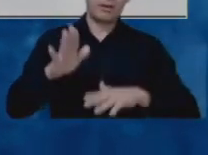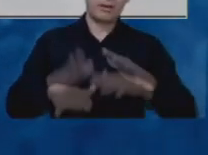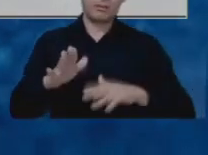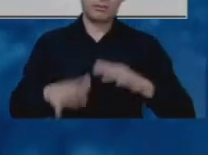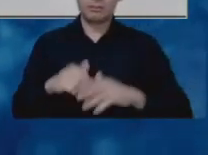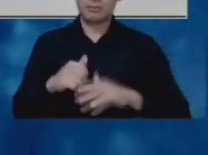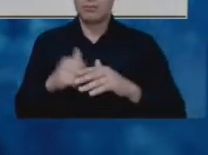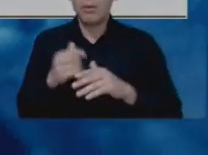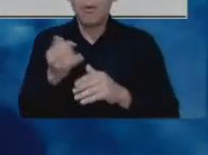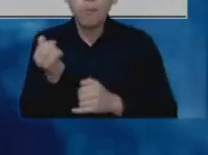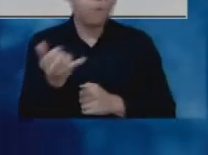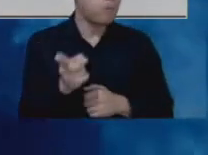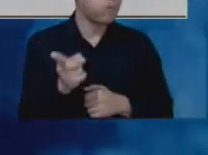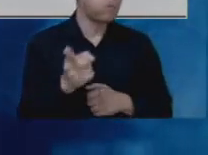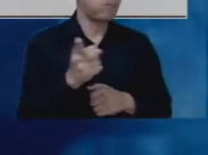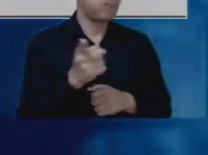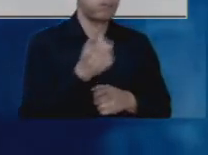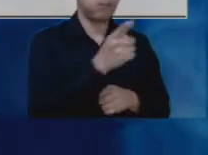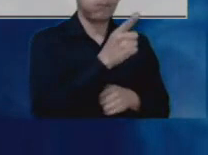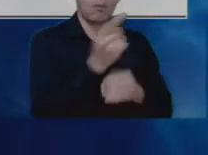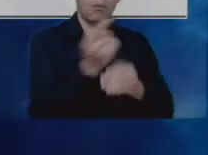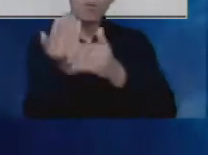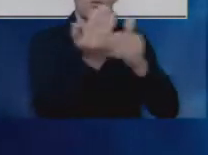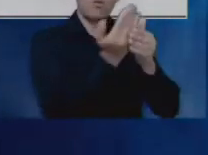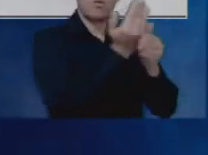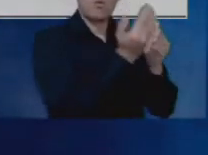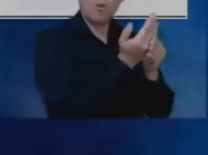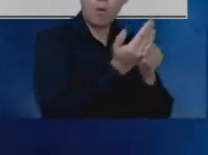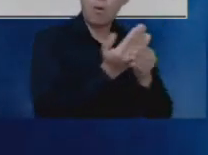pero necesitan saber lo que tienen y